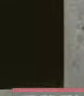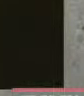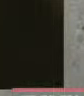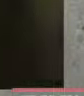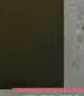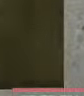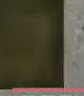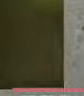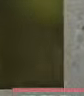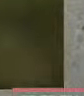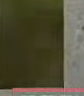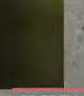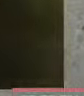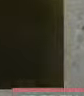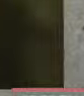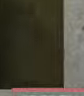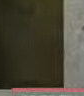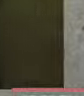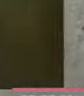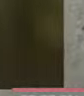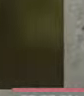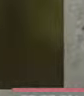su tierra